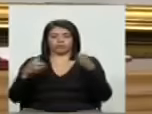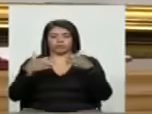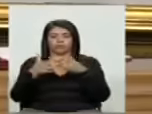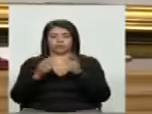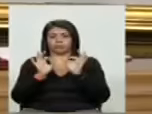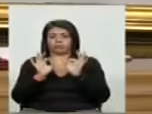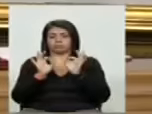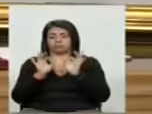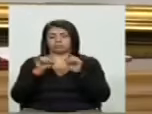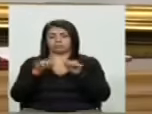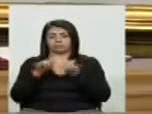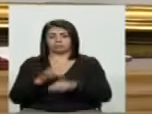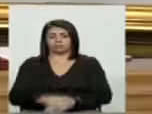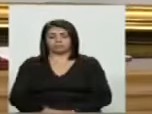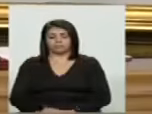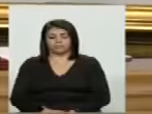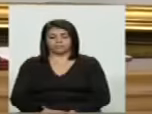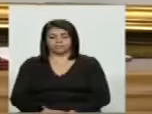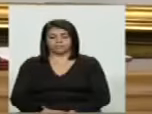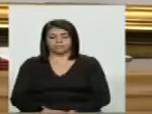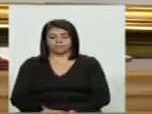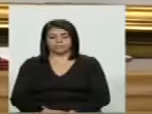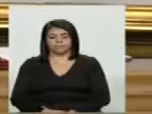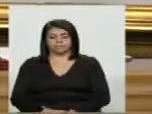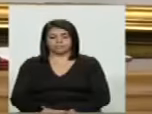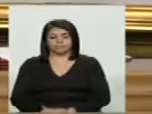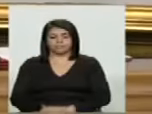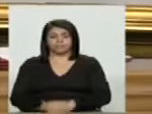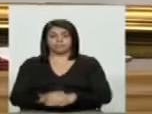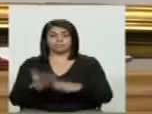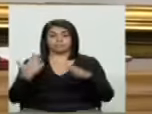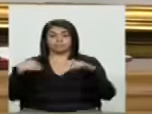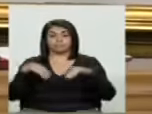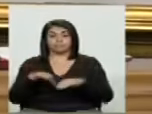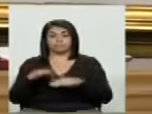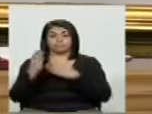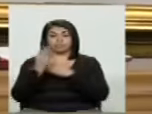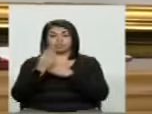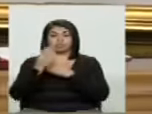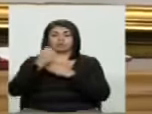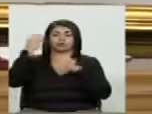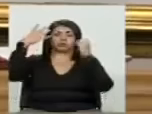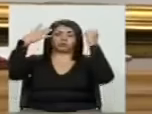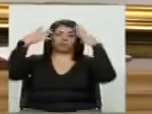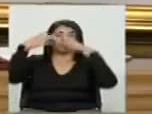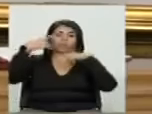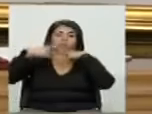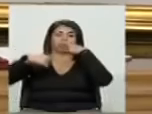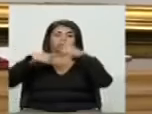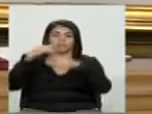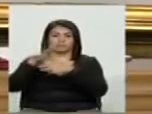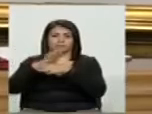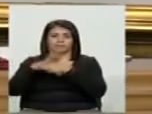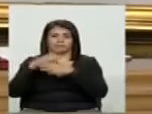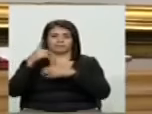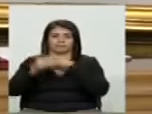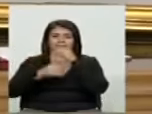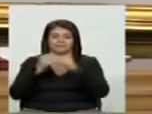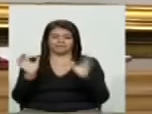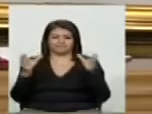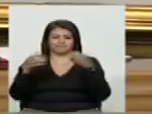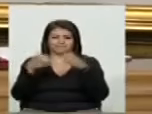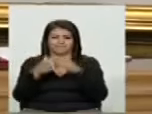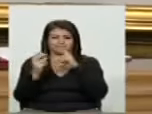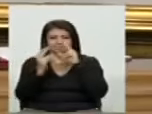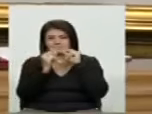ordinaria. Vayan quitándose las alitas de salvavidas y el protector solar porque el próximo martes tenemos sesión